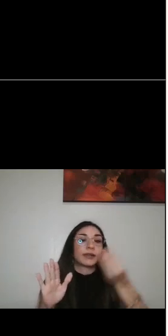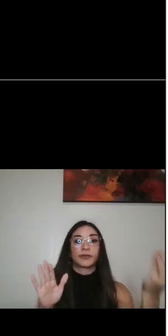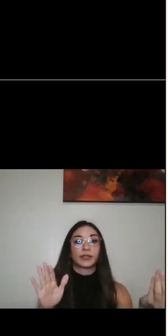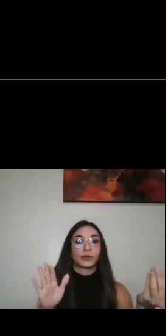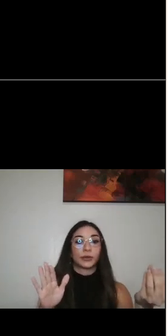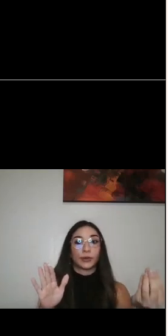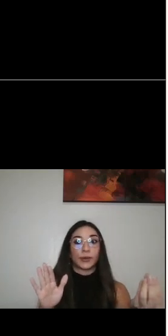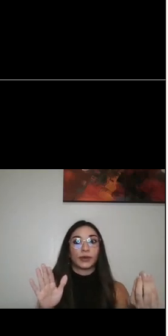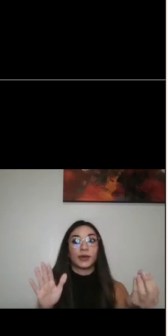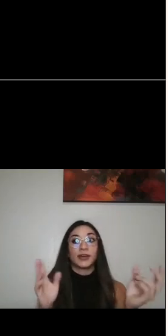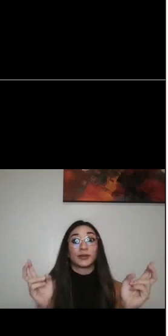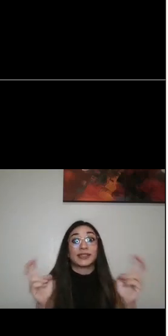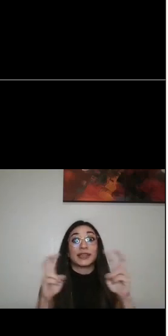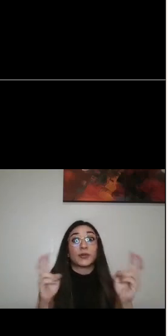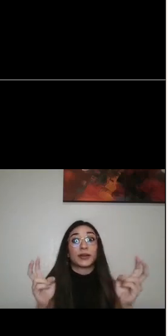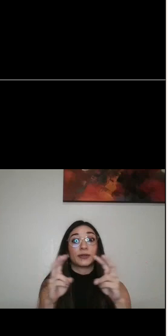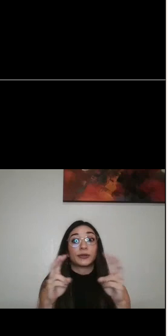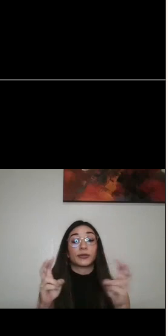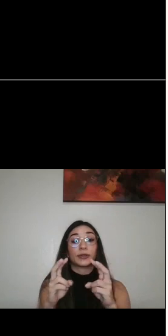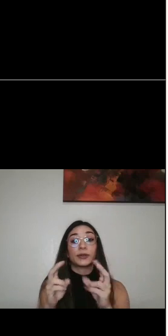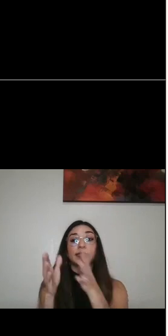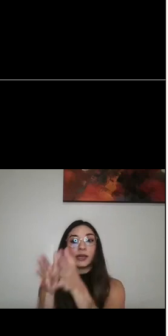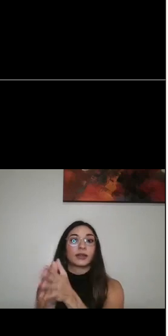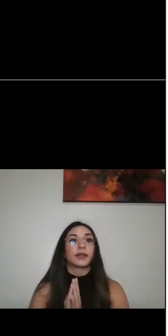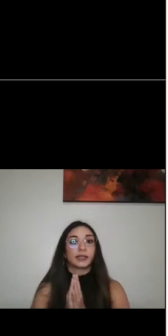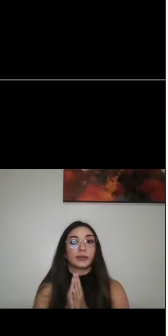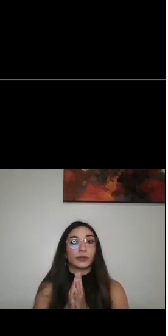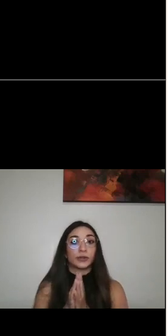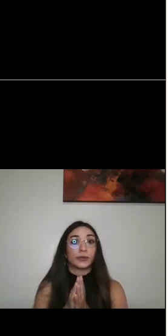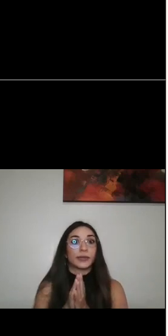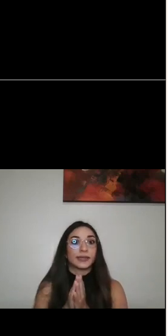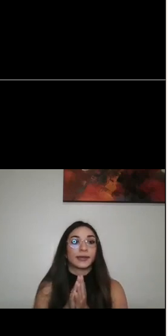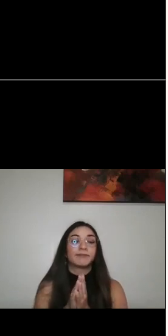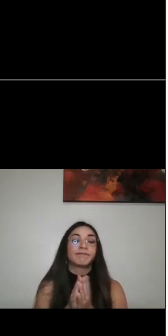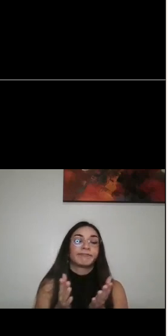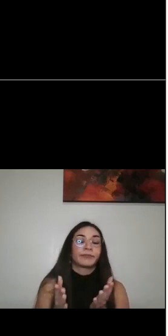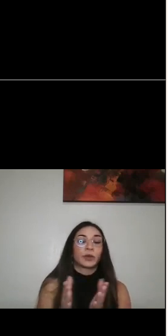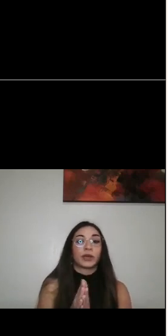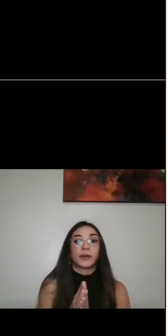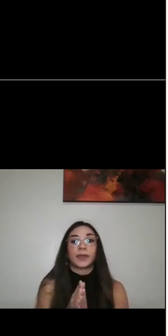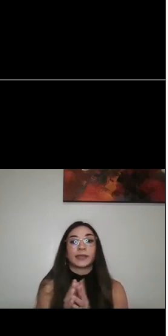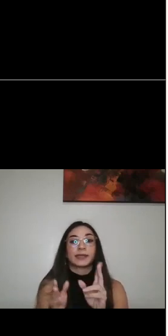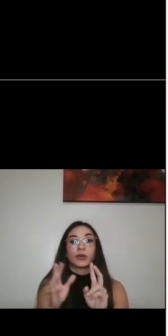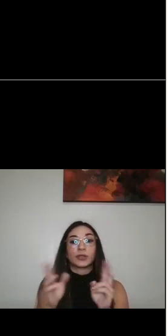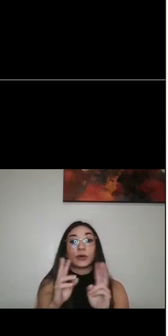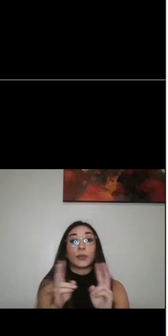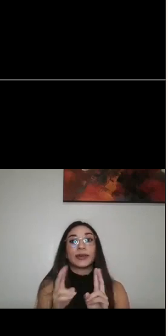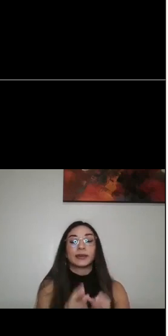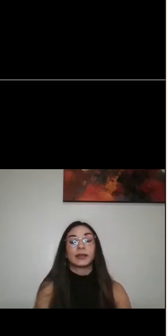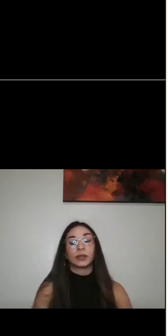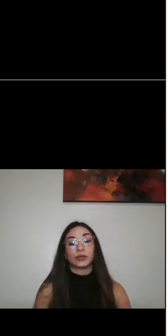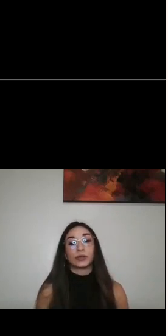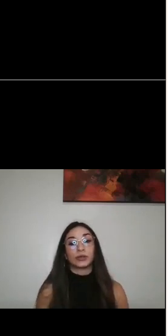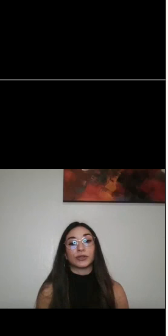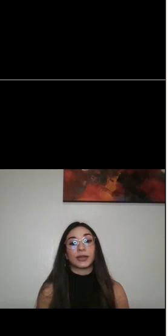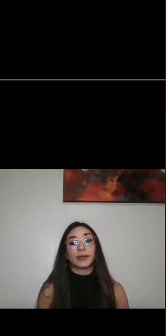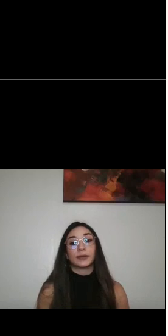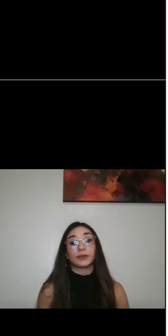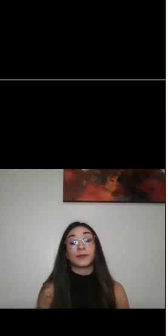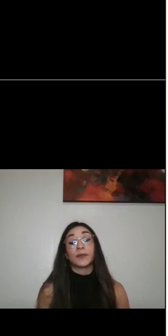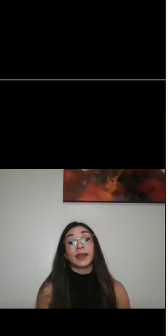una infección de oído medio. Entonces se combinaron los dos factores y ahora tiene una disminución mixta. ¿Okay? Ese es cuando se combinan los